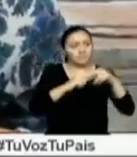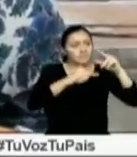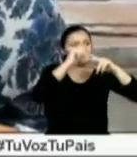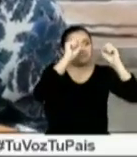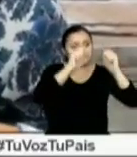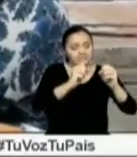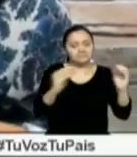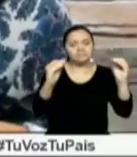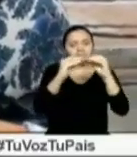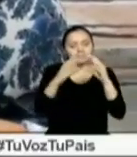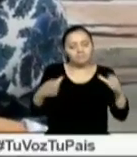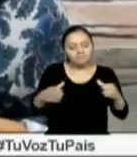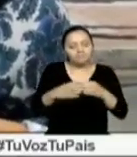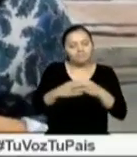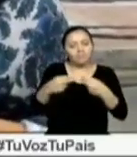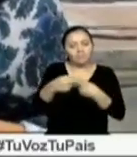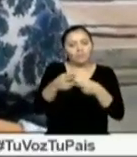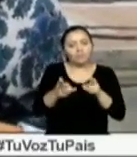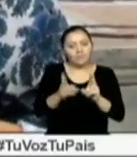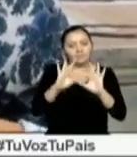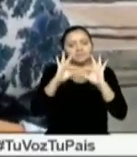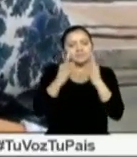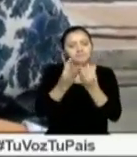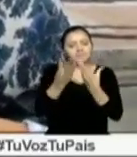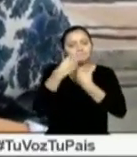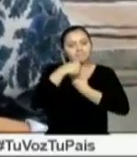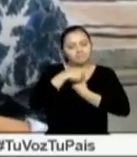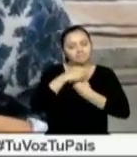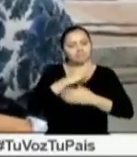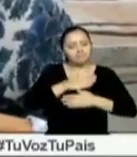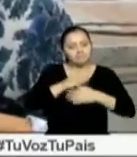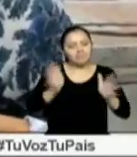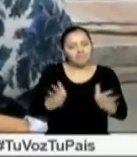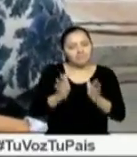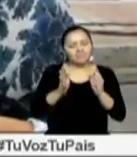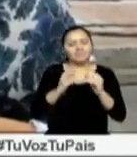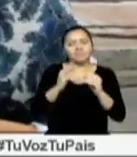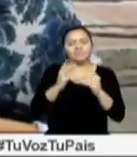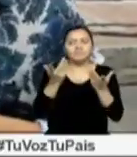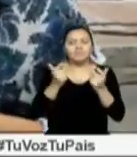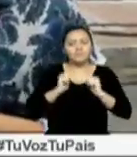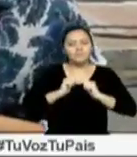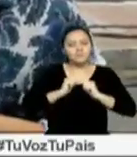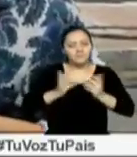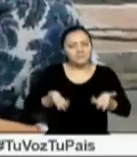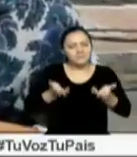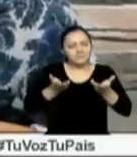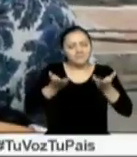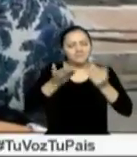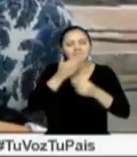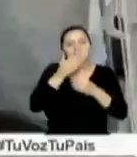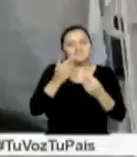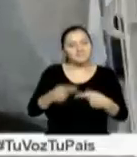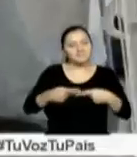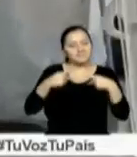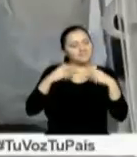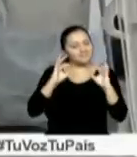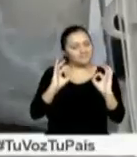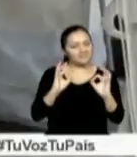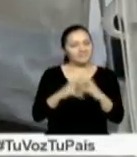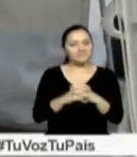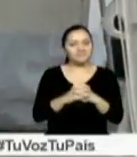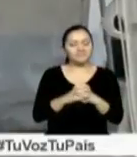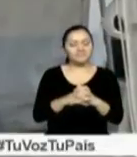aquí que se siente totalmente respaldado animado y que lógicamente sube la autoestima y y mejora la calidad de vida Luis